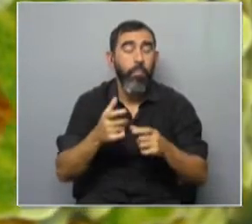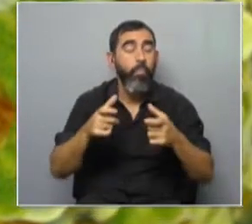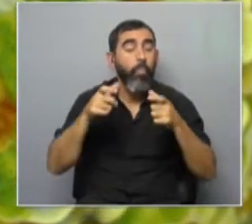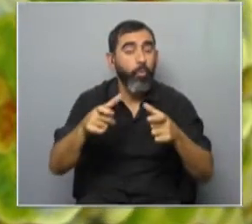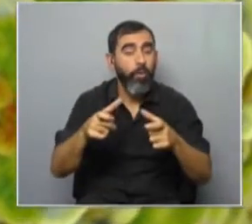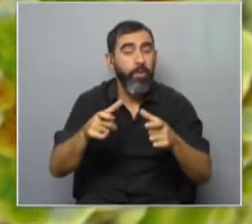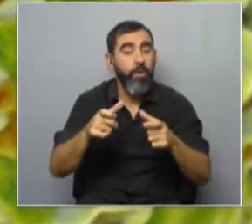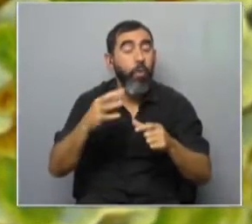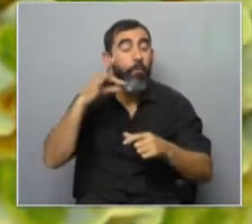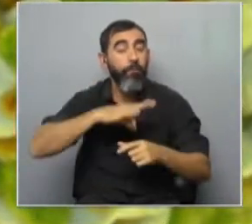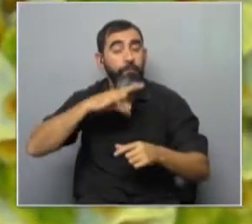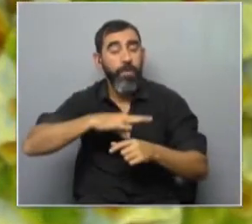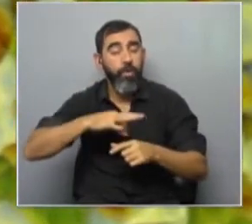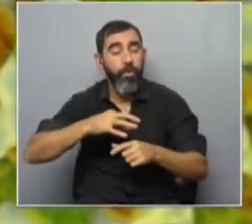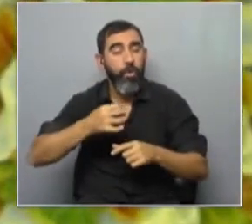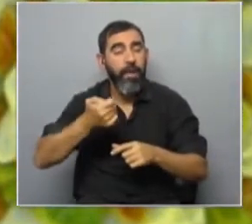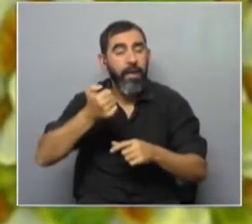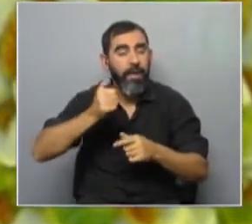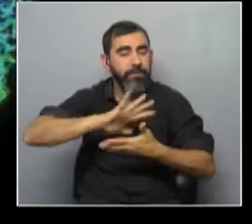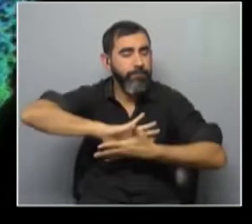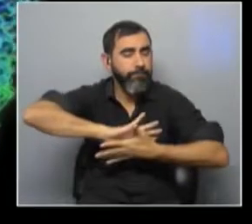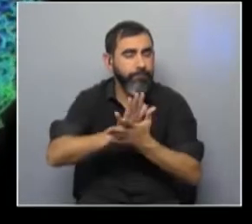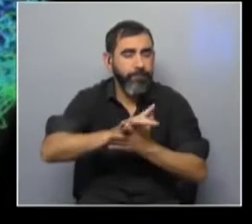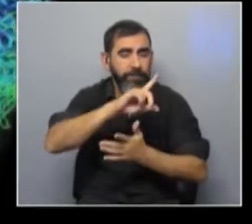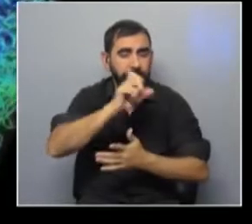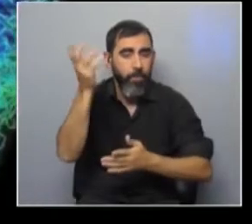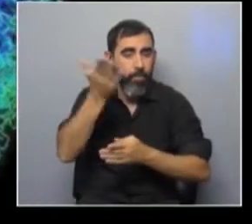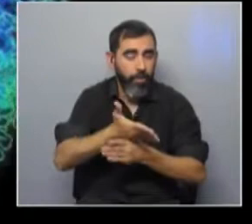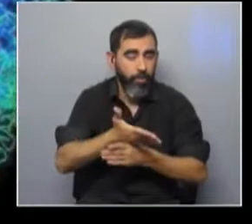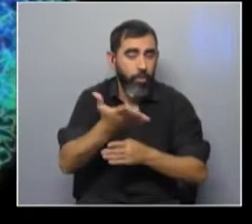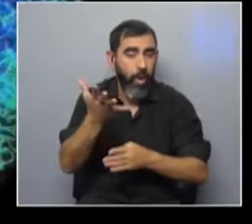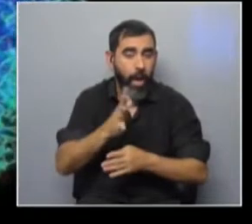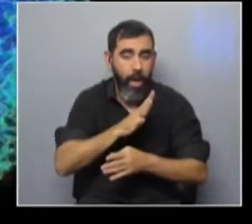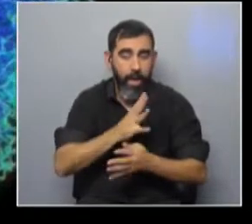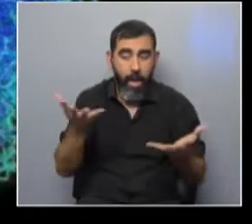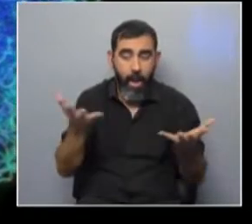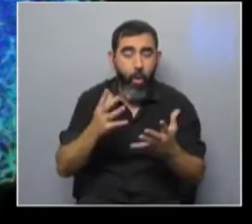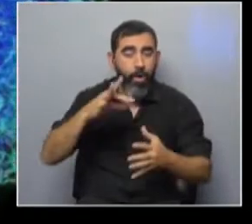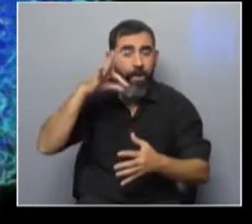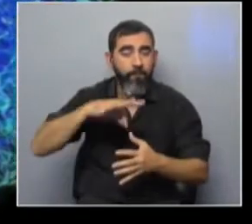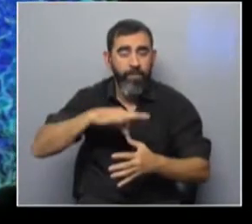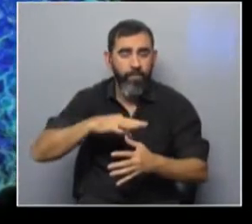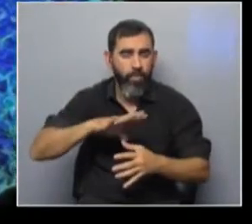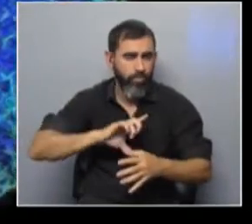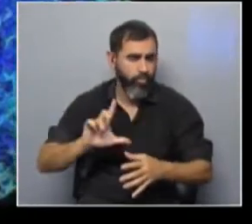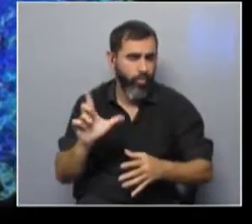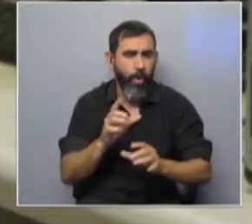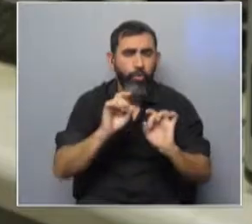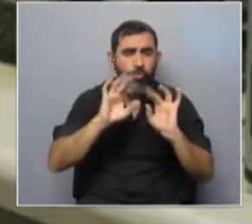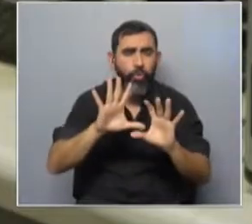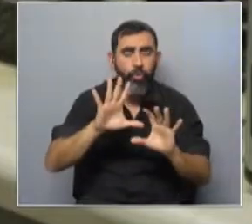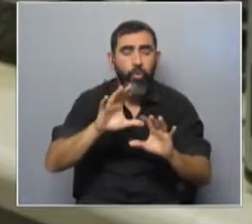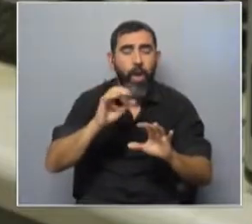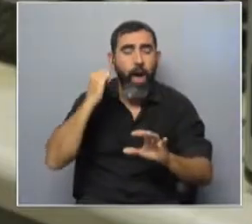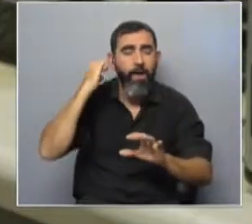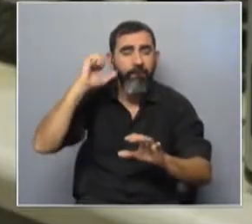polios son los virus que están cerca de ser erradicados. Hoy en día la circulación de poliovirus está restringida nada más que a